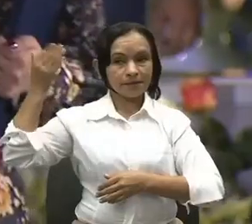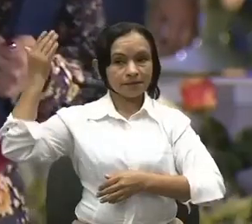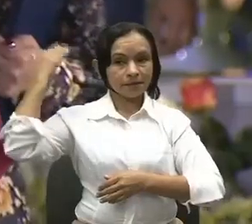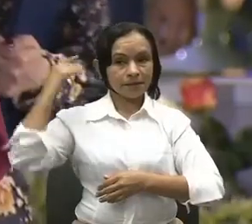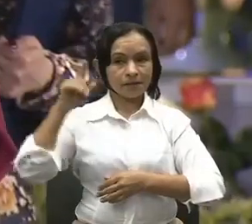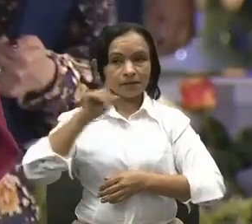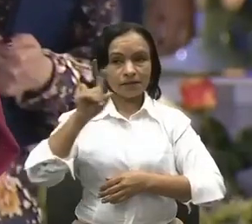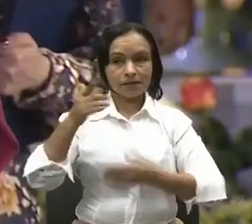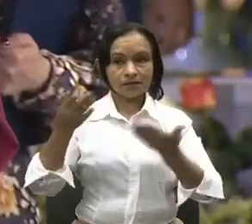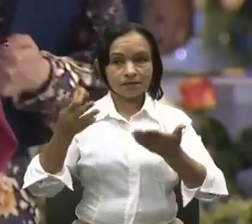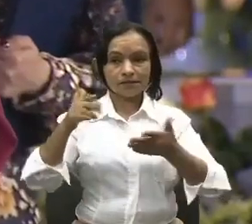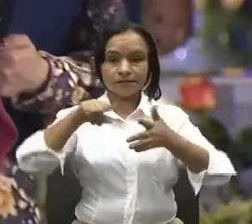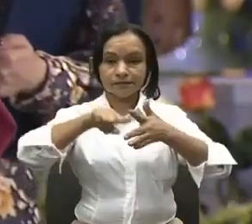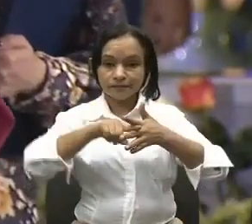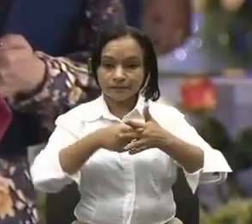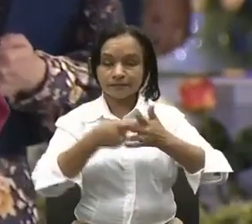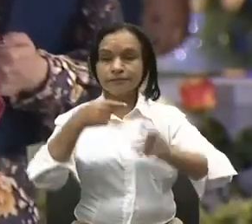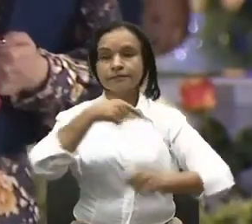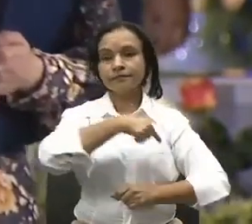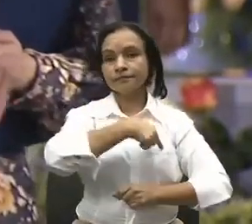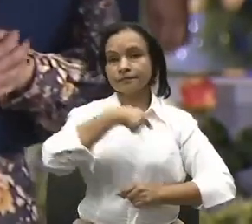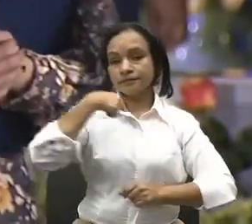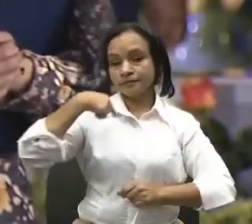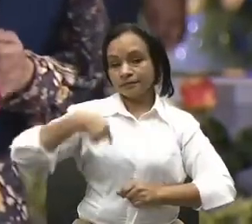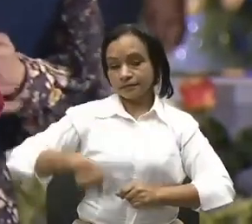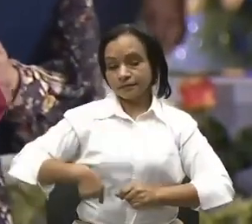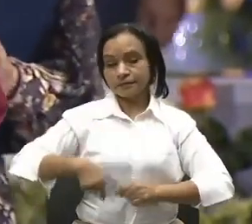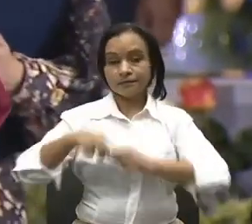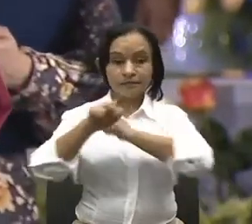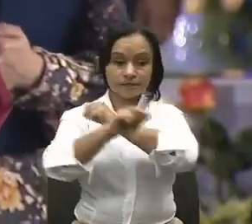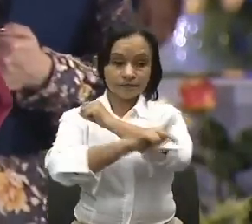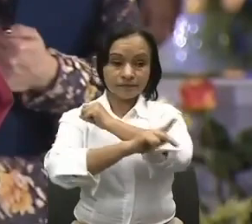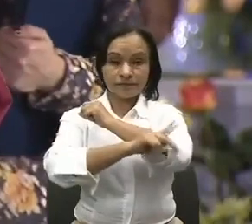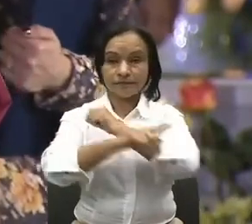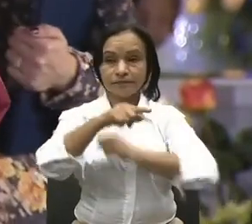porque nosotros iniciamos las relaciones con China, con la República Popular China,